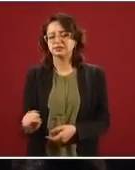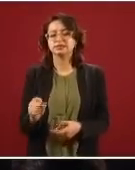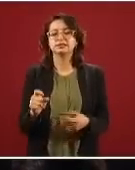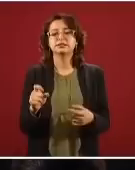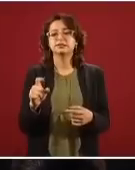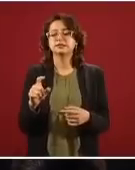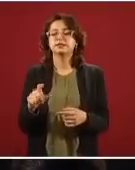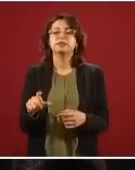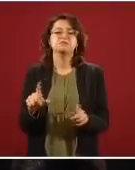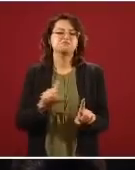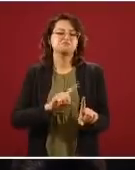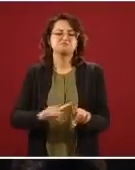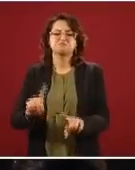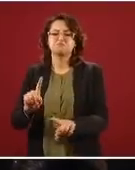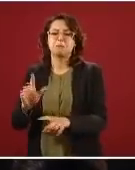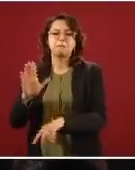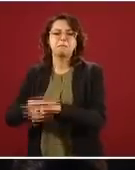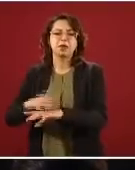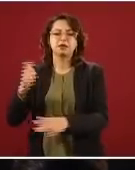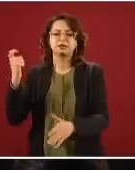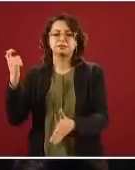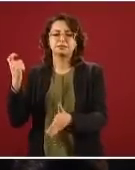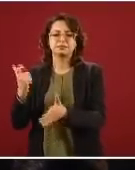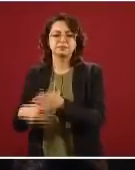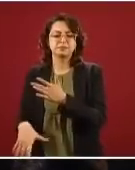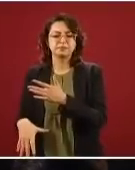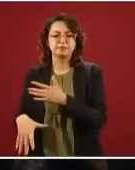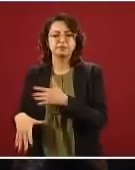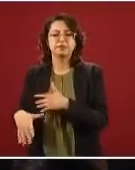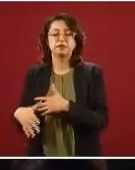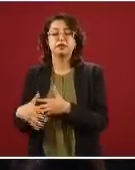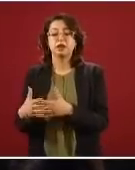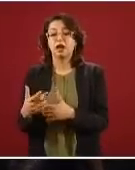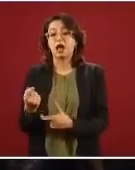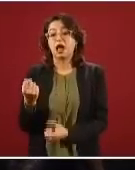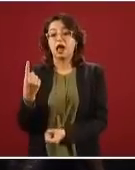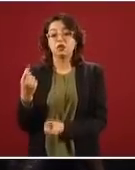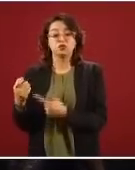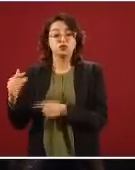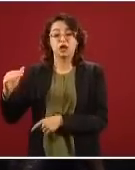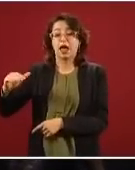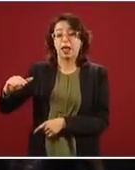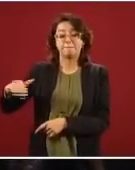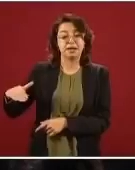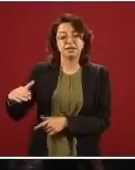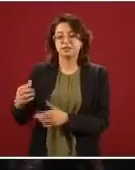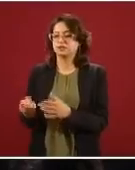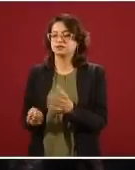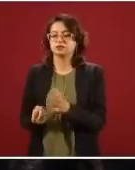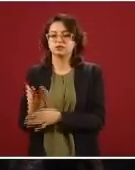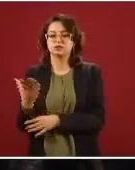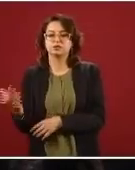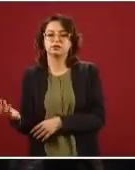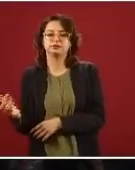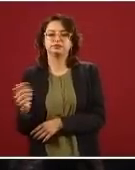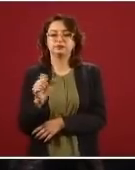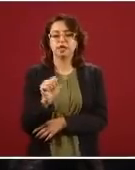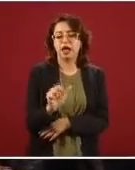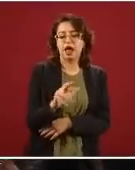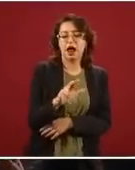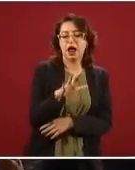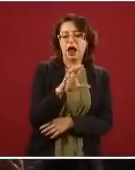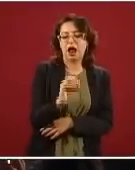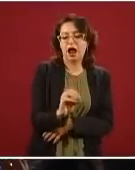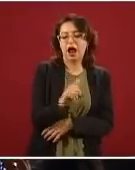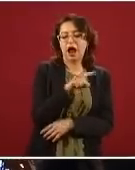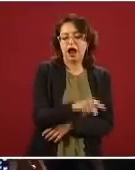precios más bajos, algunos de ellos estrenándose como los precios más bajos. Arco, que estaba en precios altos,